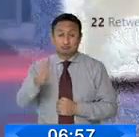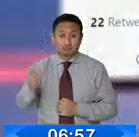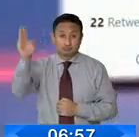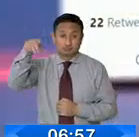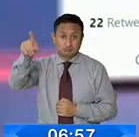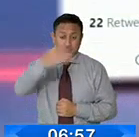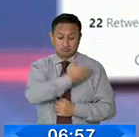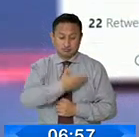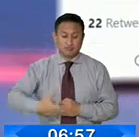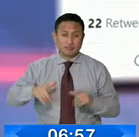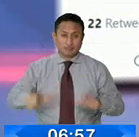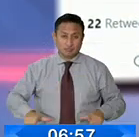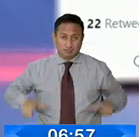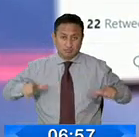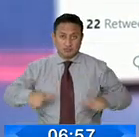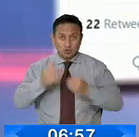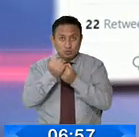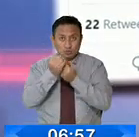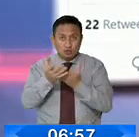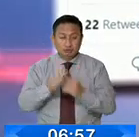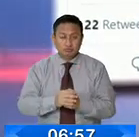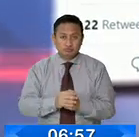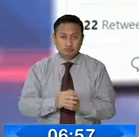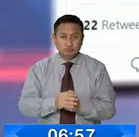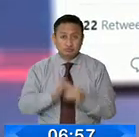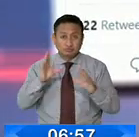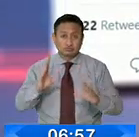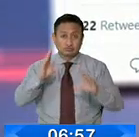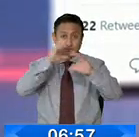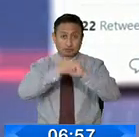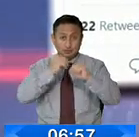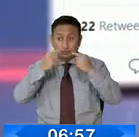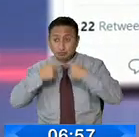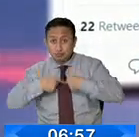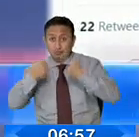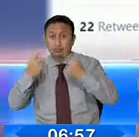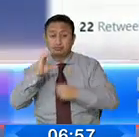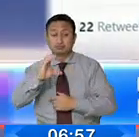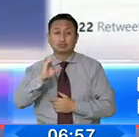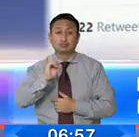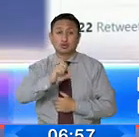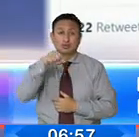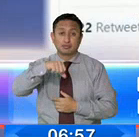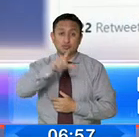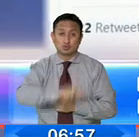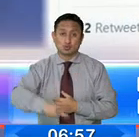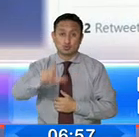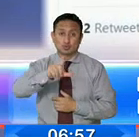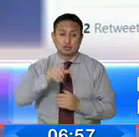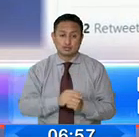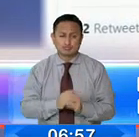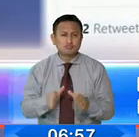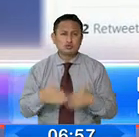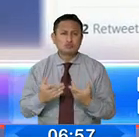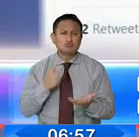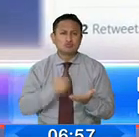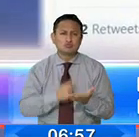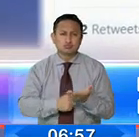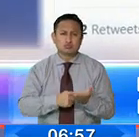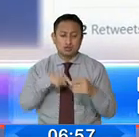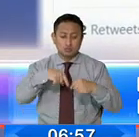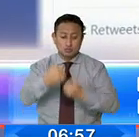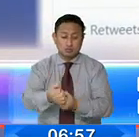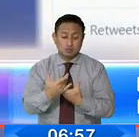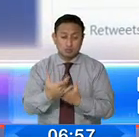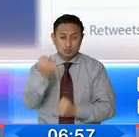presidente ecuatoriano Lenín Moreno informó la noche de la convocatoria urgente del COE Nacional para este lunes, donde se analizará la información de